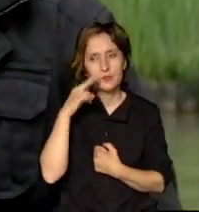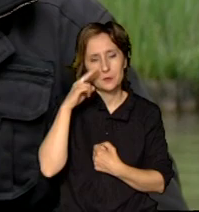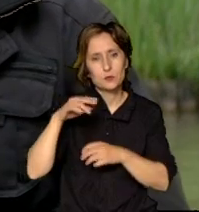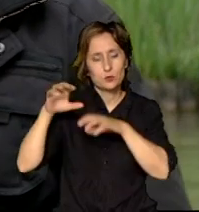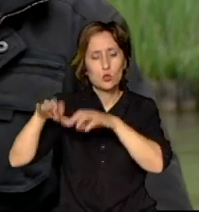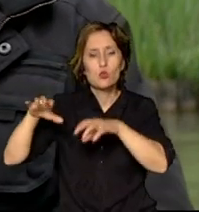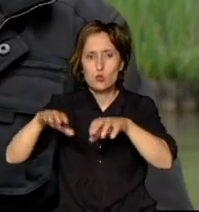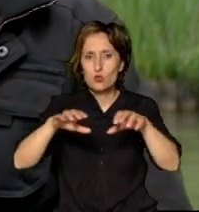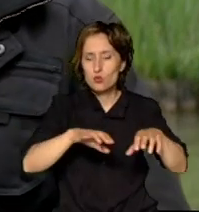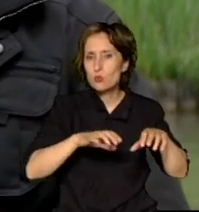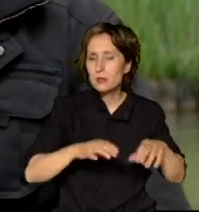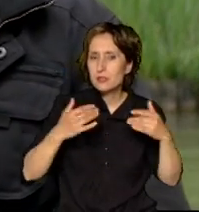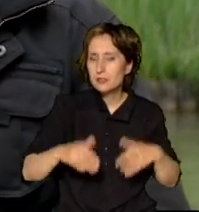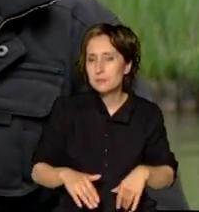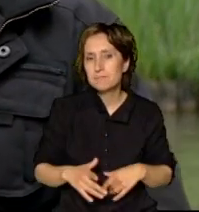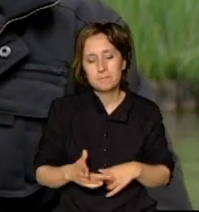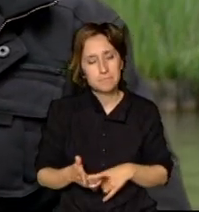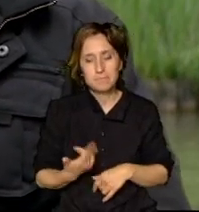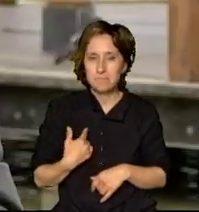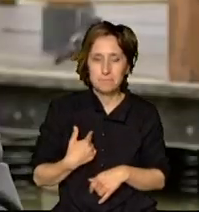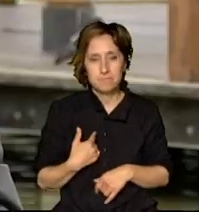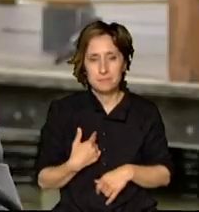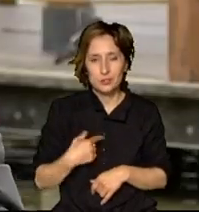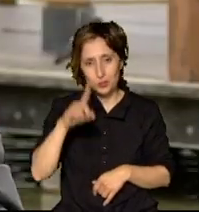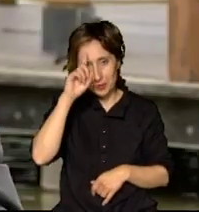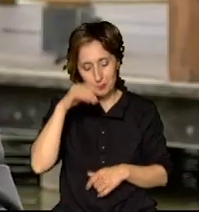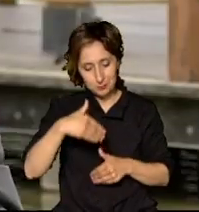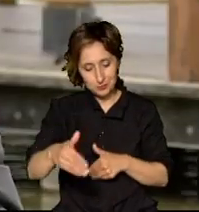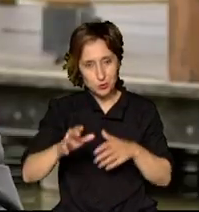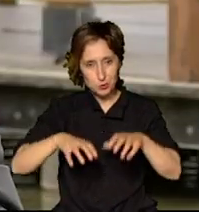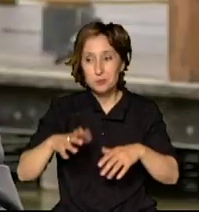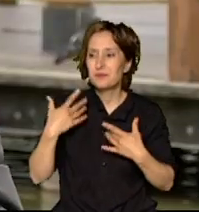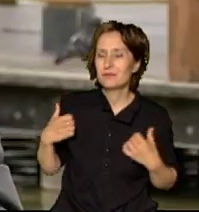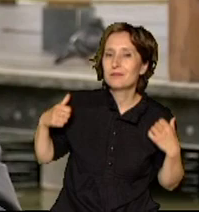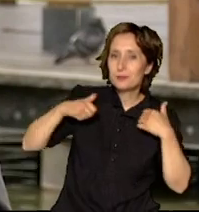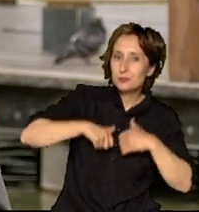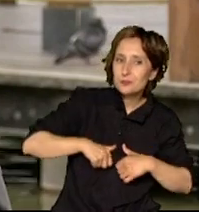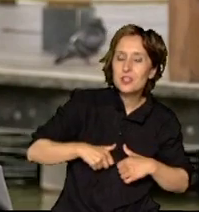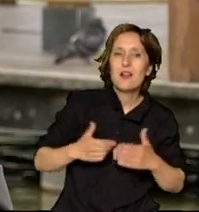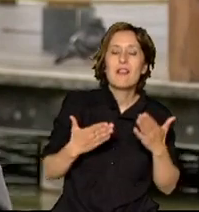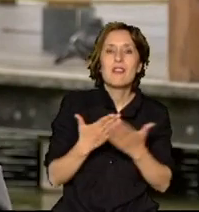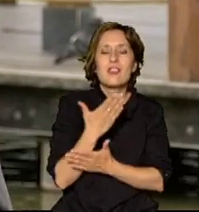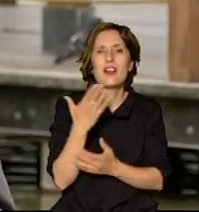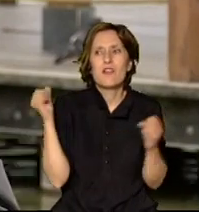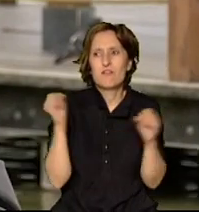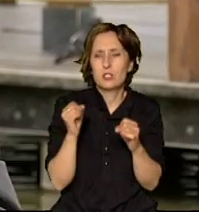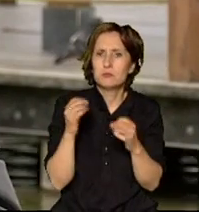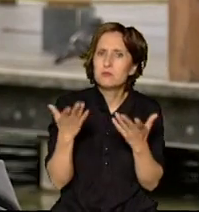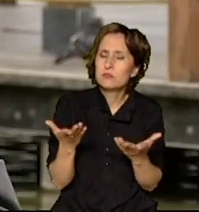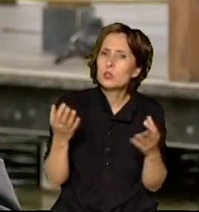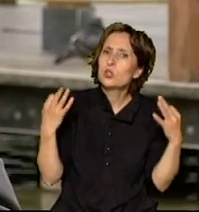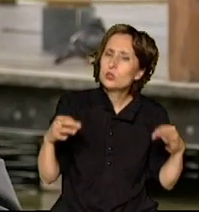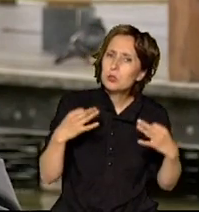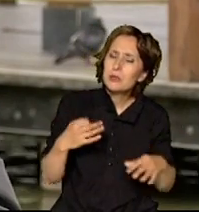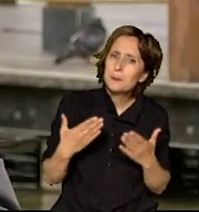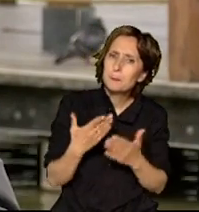chubascos, con lo cual no podemos descartarlo del todo. Bueno, vamos bien pertrechados para un día de más frío. ¿Es normal en el